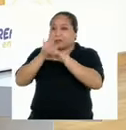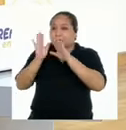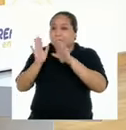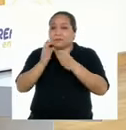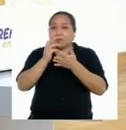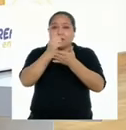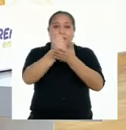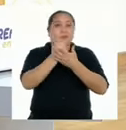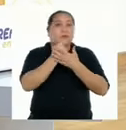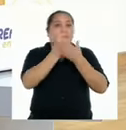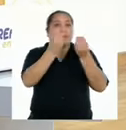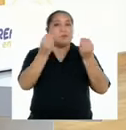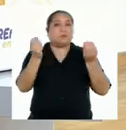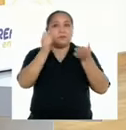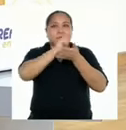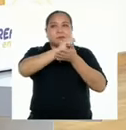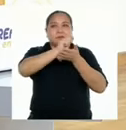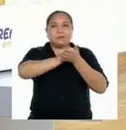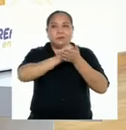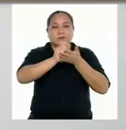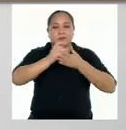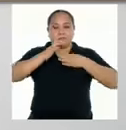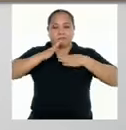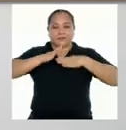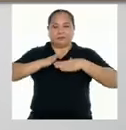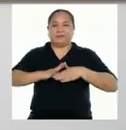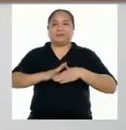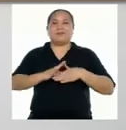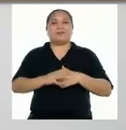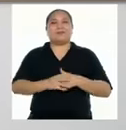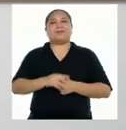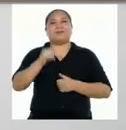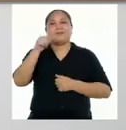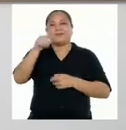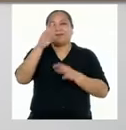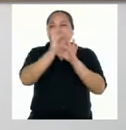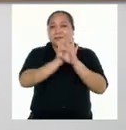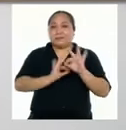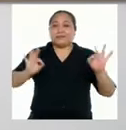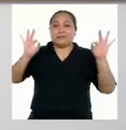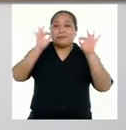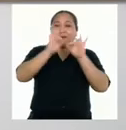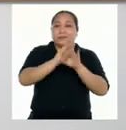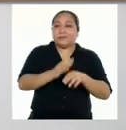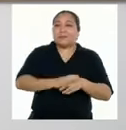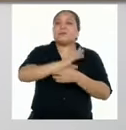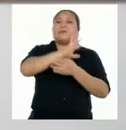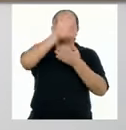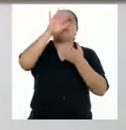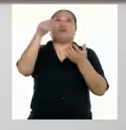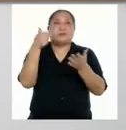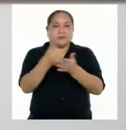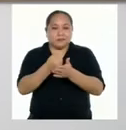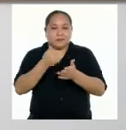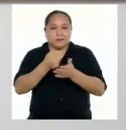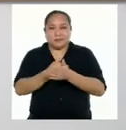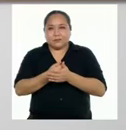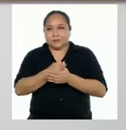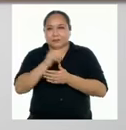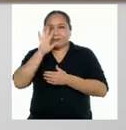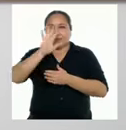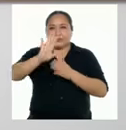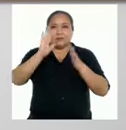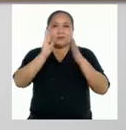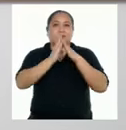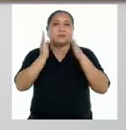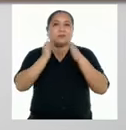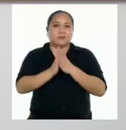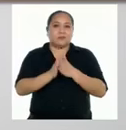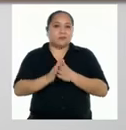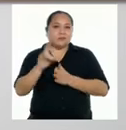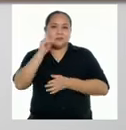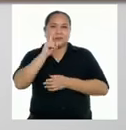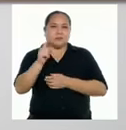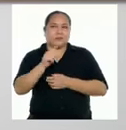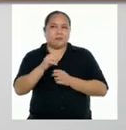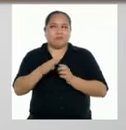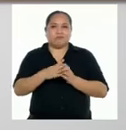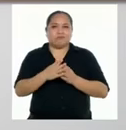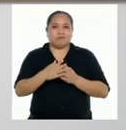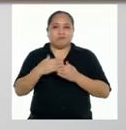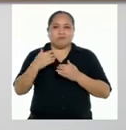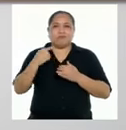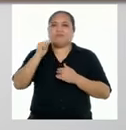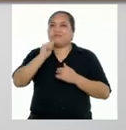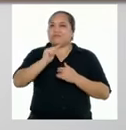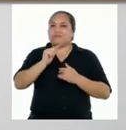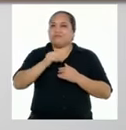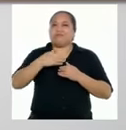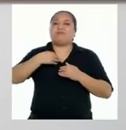ayudado muchísimo a escribir con mayor seguridad. Por eso es tan importante que todas y todos en sus casas no se salten